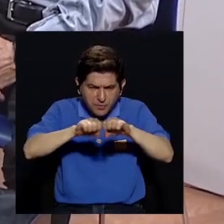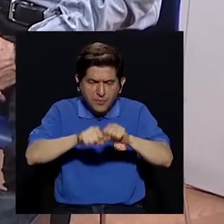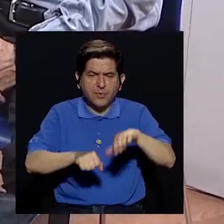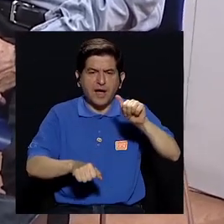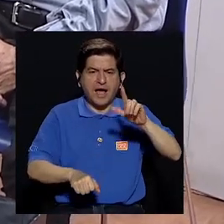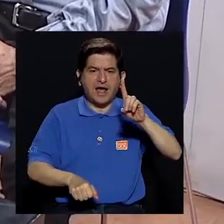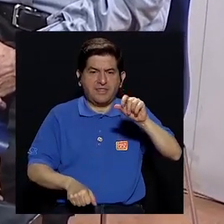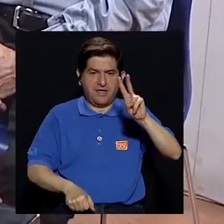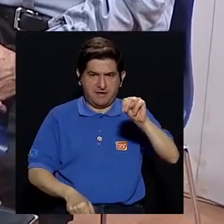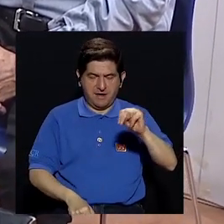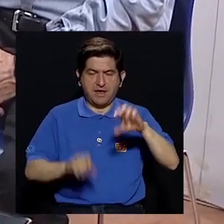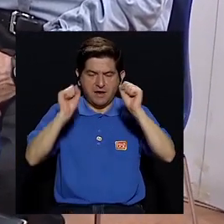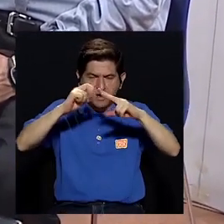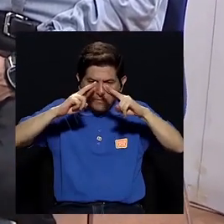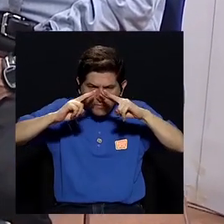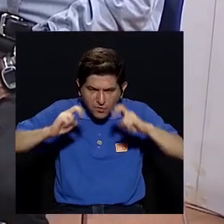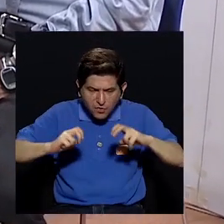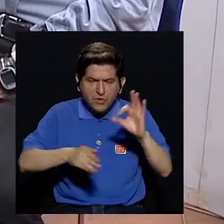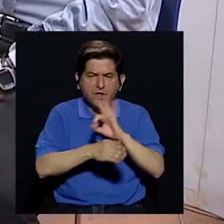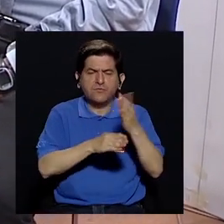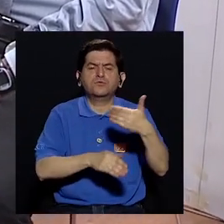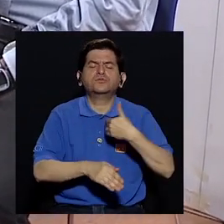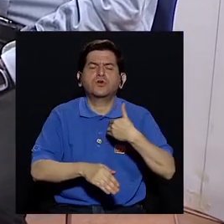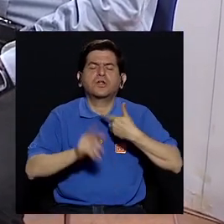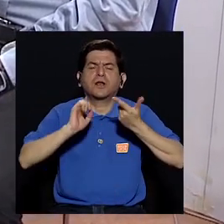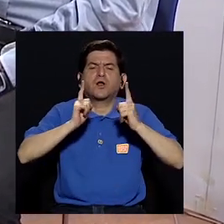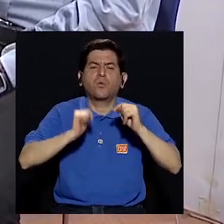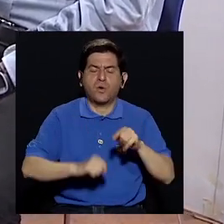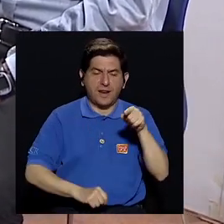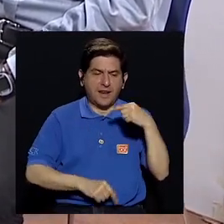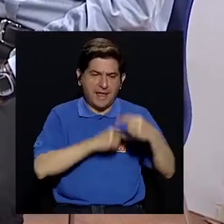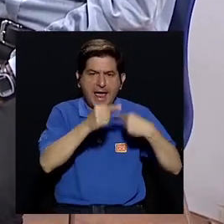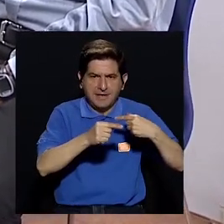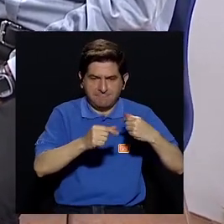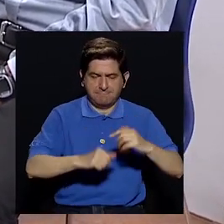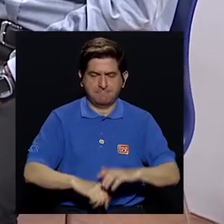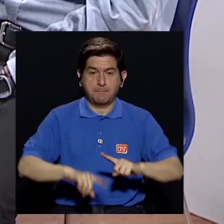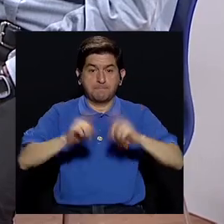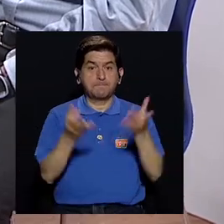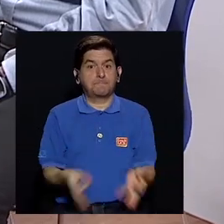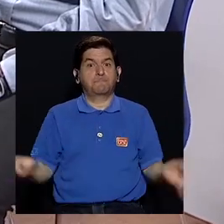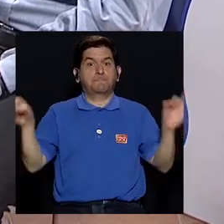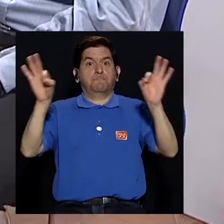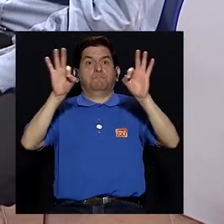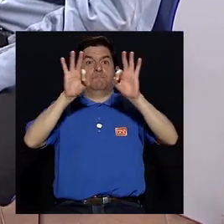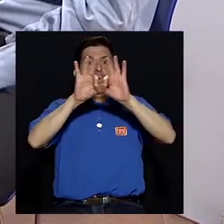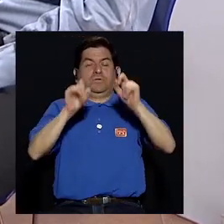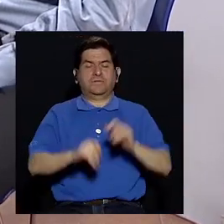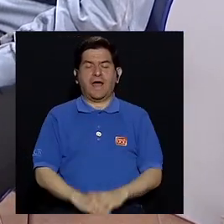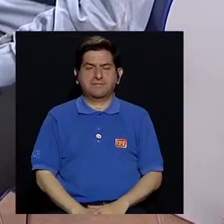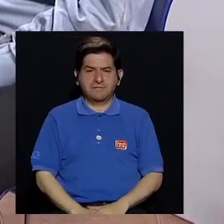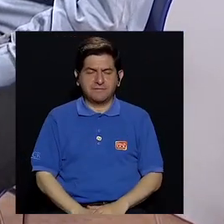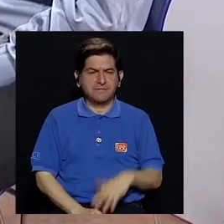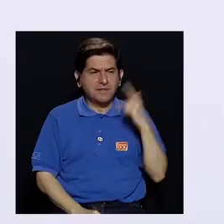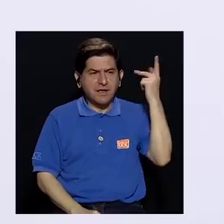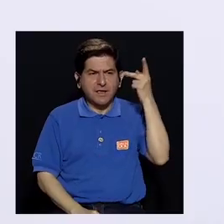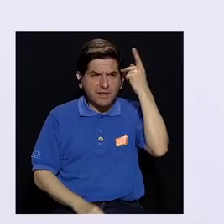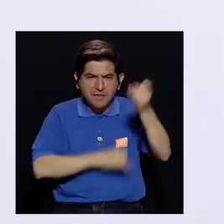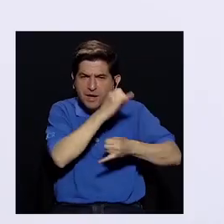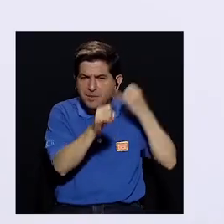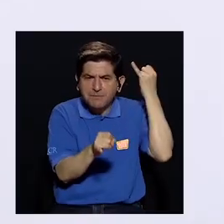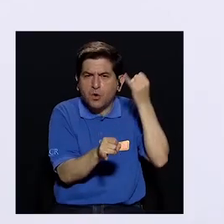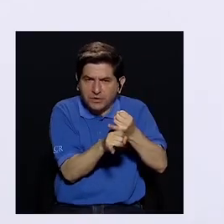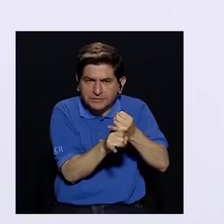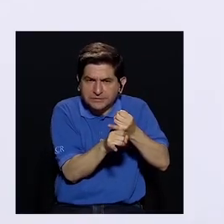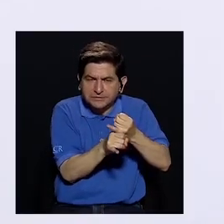y amplificar trozos del adn genes para poder entonces estudiar qué función tenía de sus genes